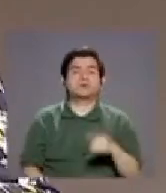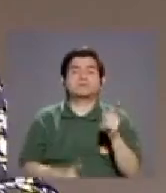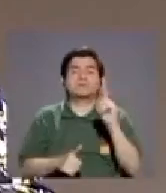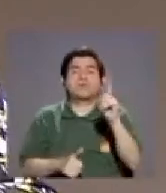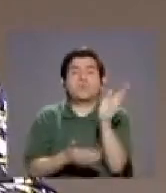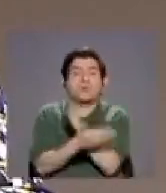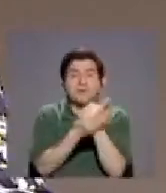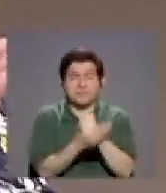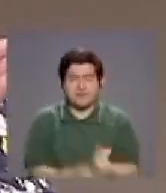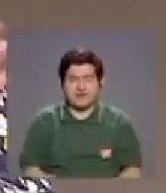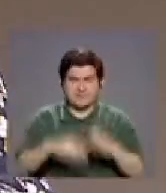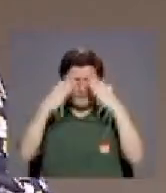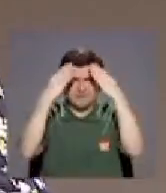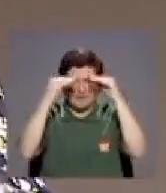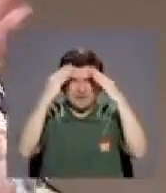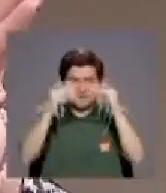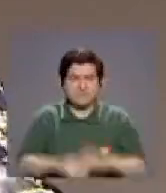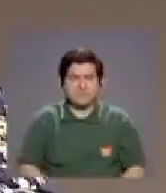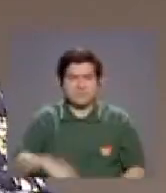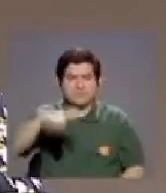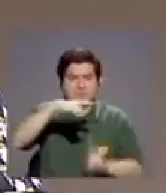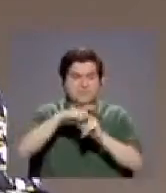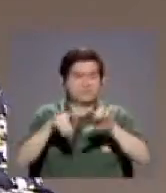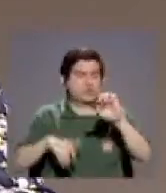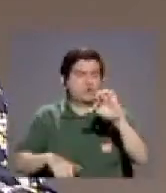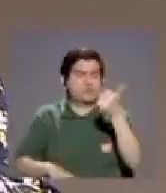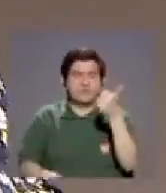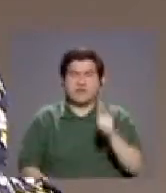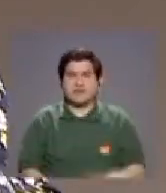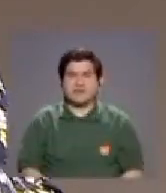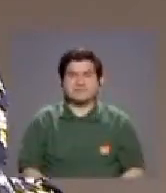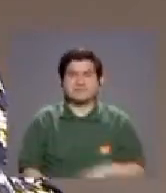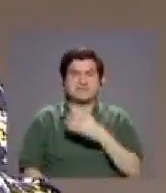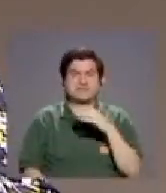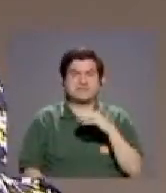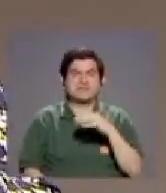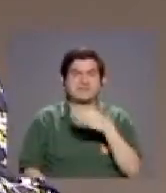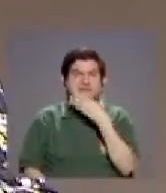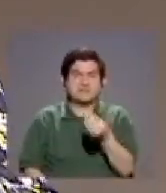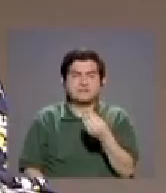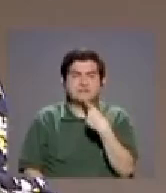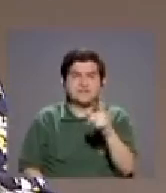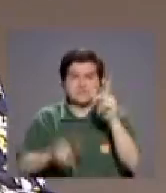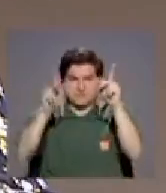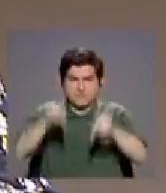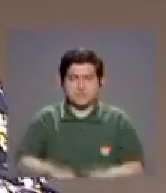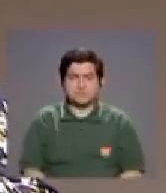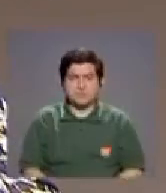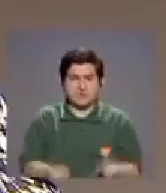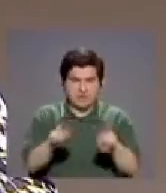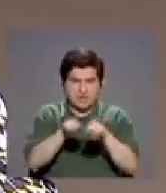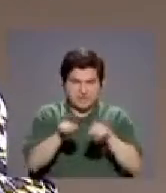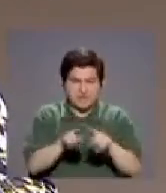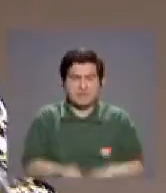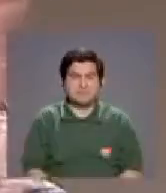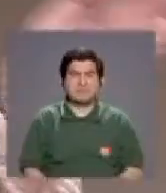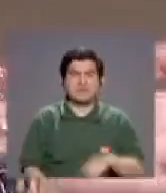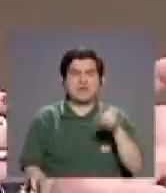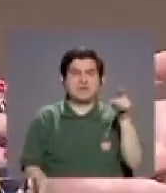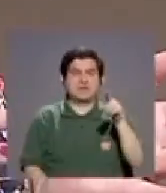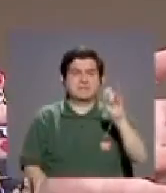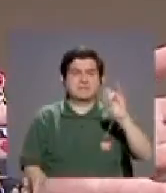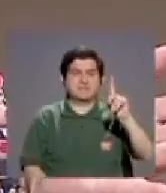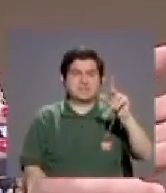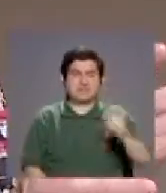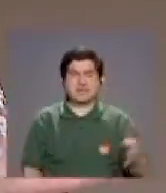Hay un reporte muy reciente, salió ahora el 10 de diciembre, donde algunos postulan que incluso Zika podría estar asociada a la